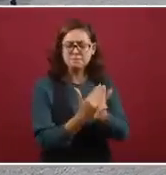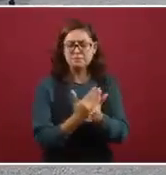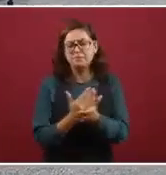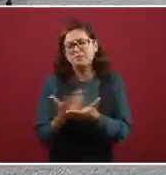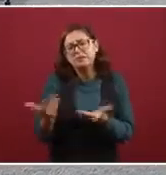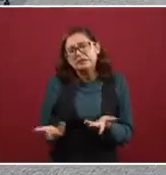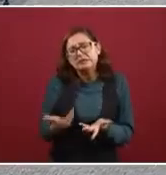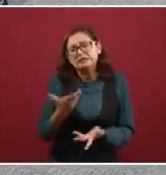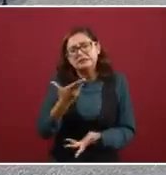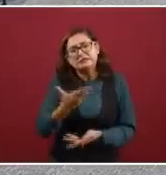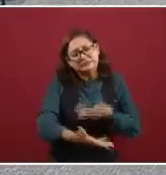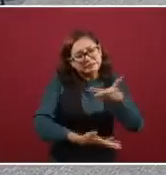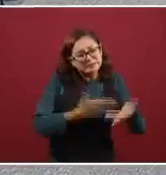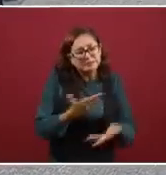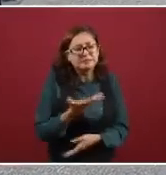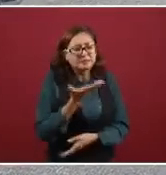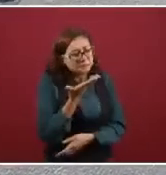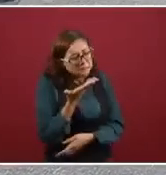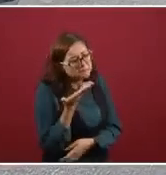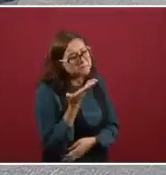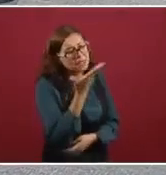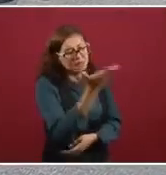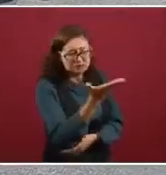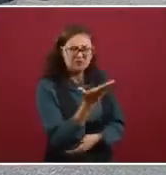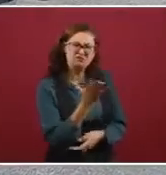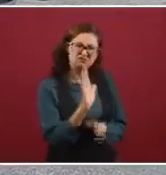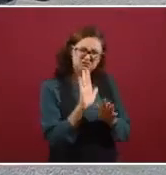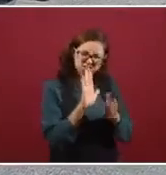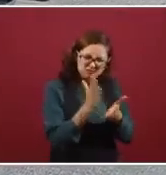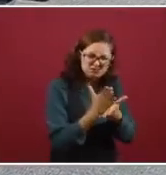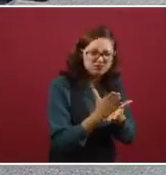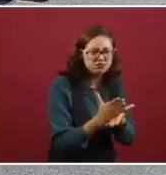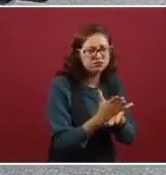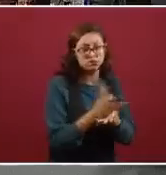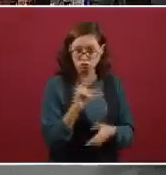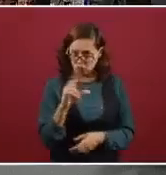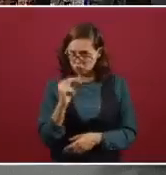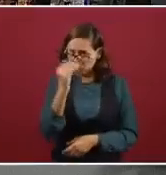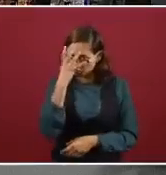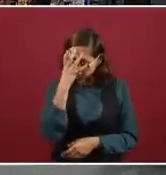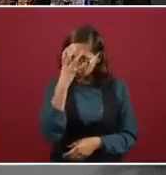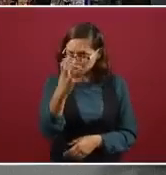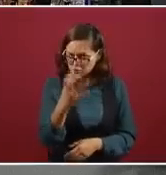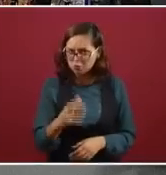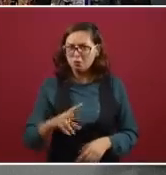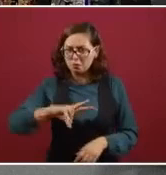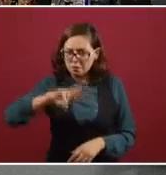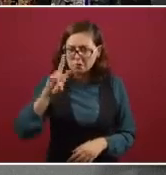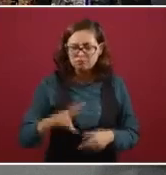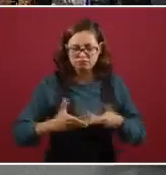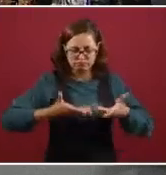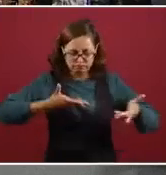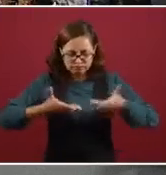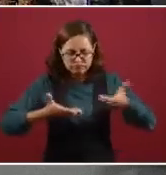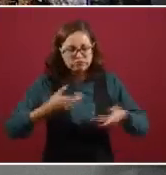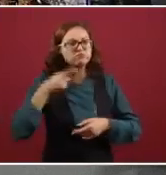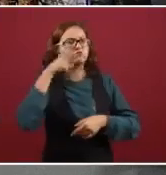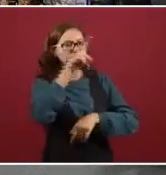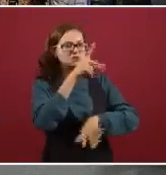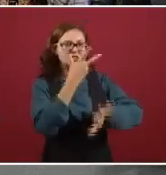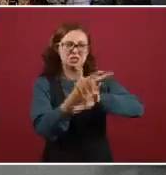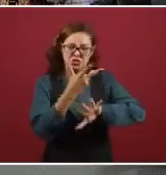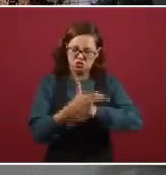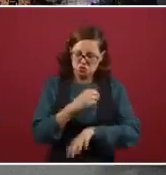nota diplomática, sino que sea parte de las negociaciones que están en marcha, que Estados Unidos modifique su discurso de